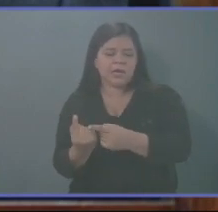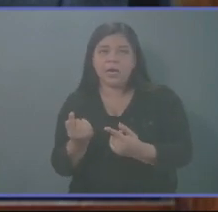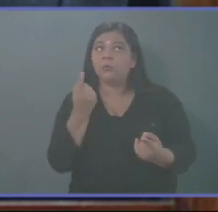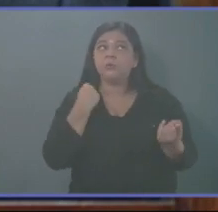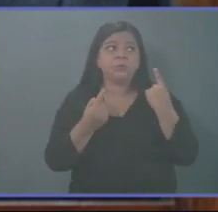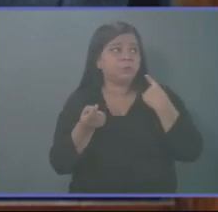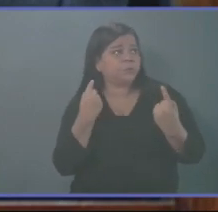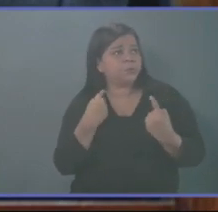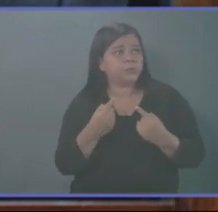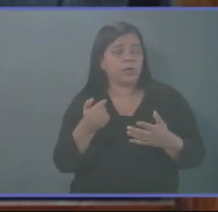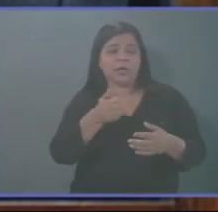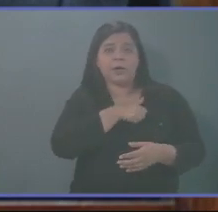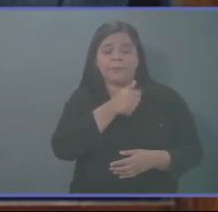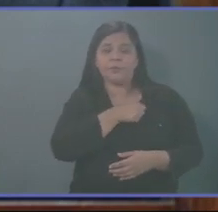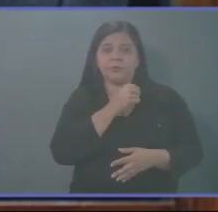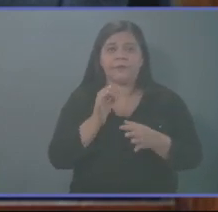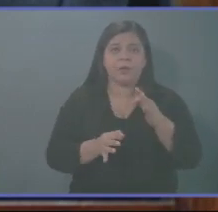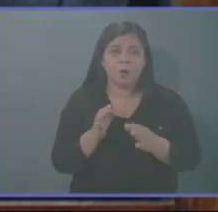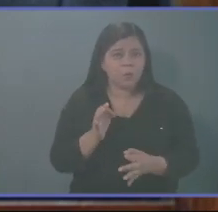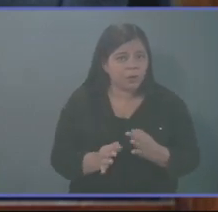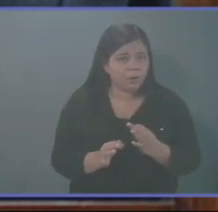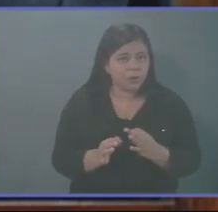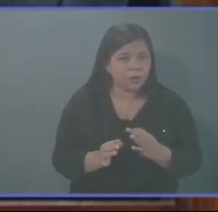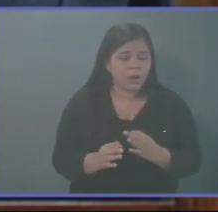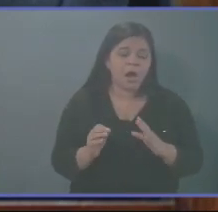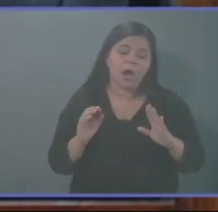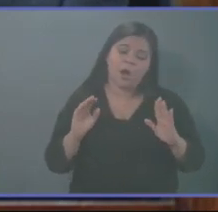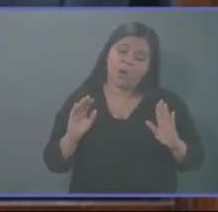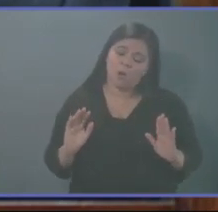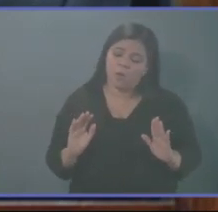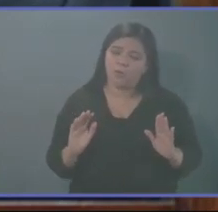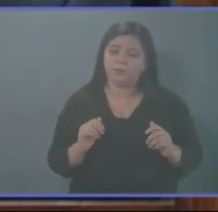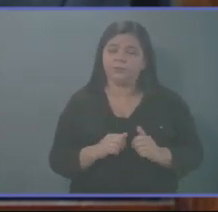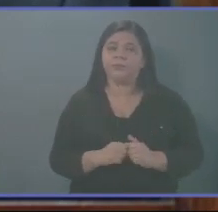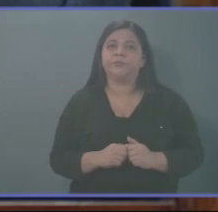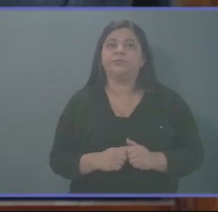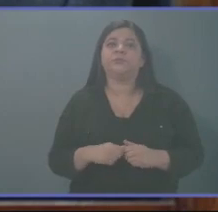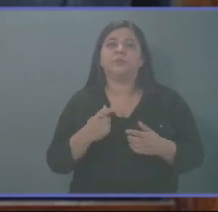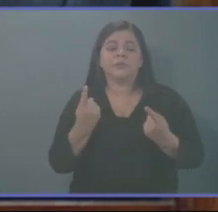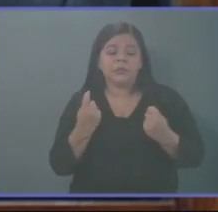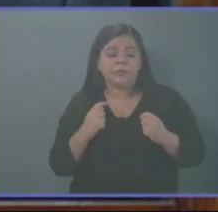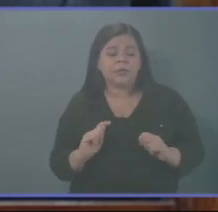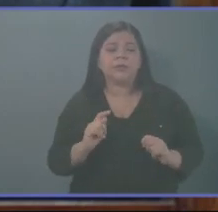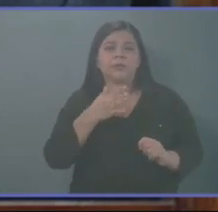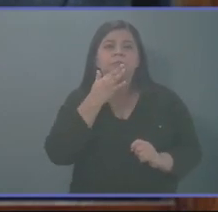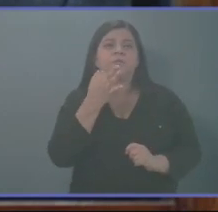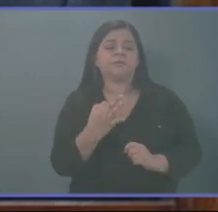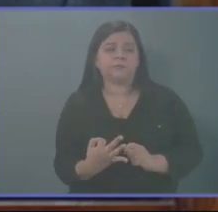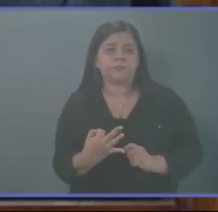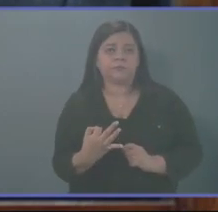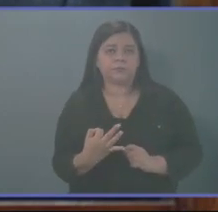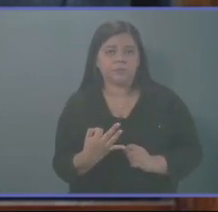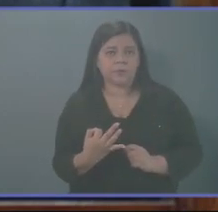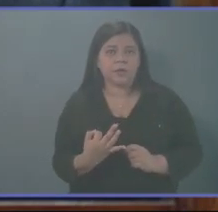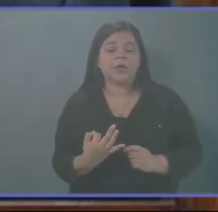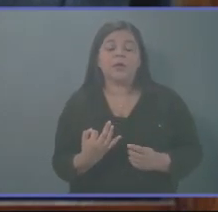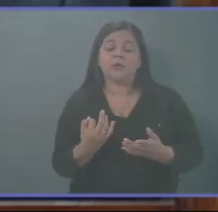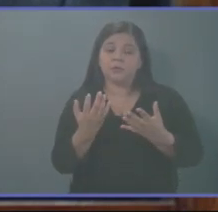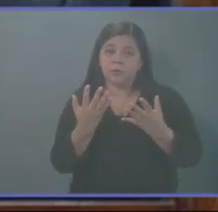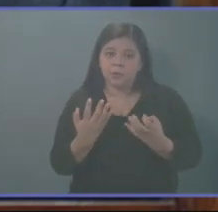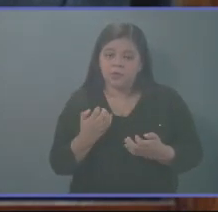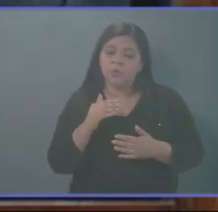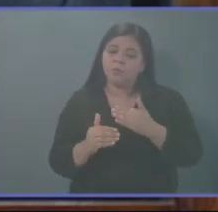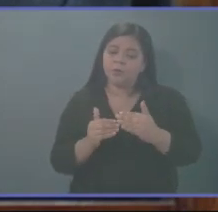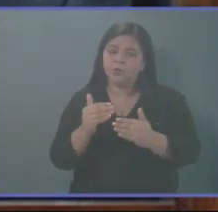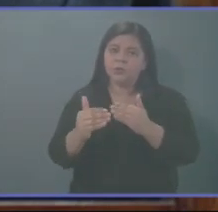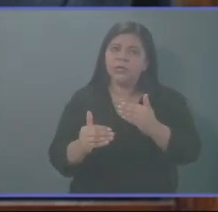los parlamentarios o una exención de la acción de la justicia. Lo que se trata en verdad es de una prerrogativa procesal